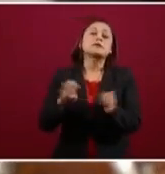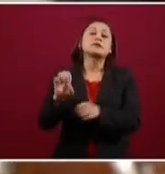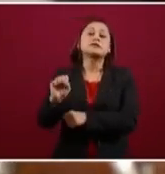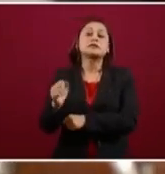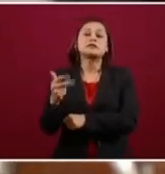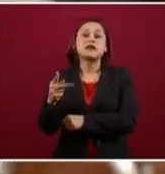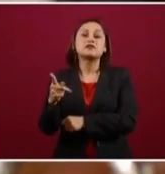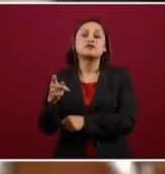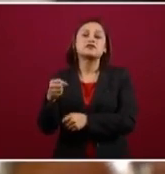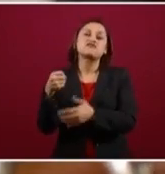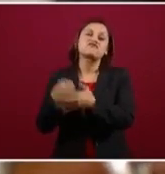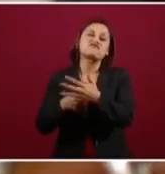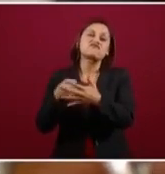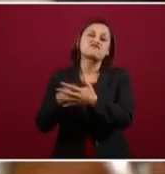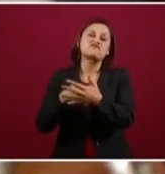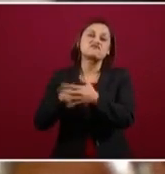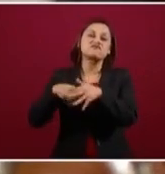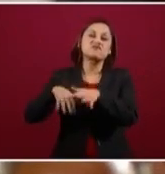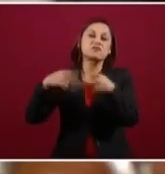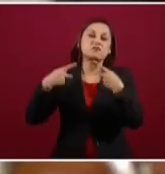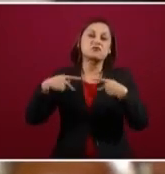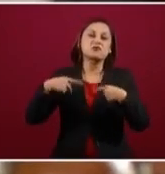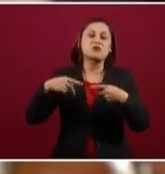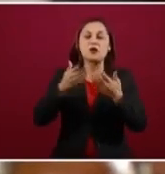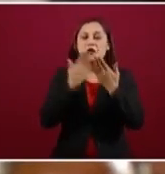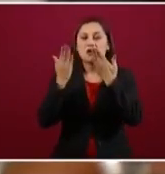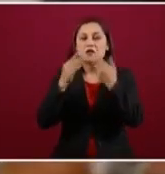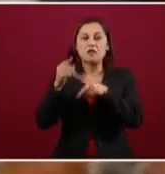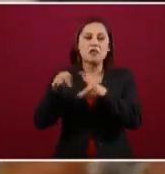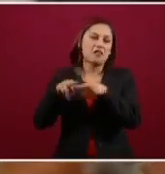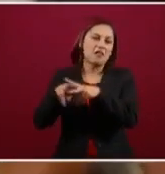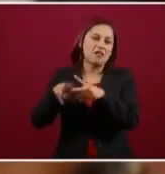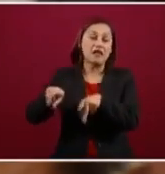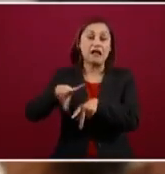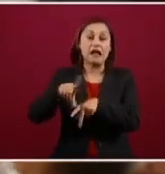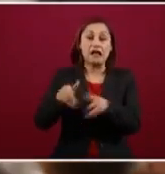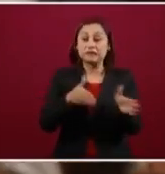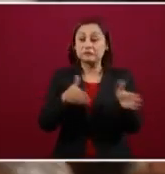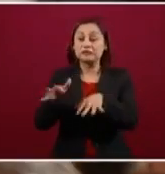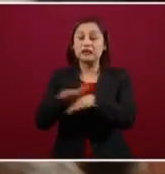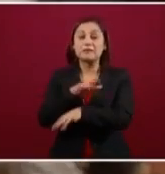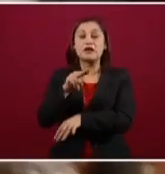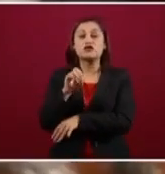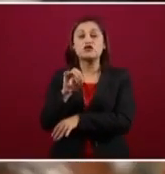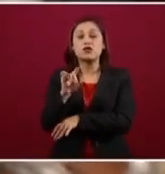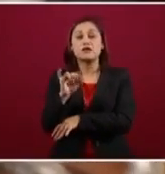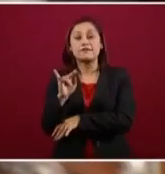neoliberalismo. Señor presidente, ¿estaría dentro de sus prioridades, ahora que lo menciona,